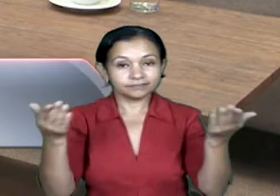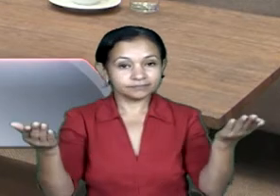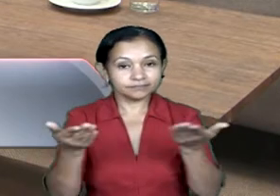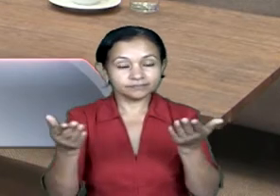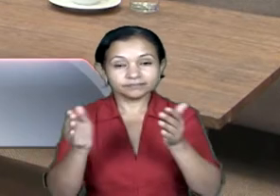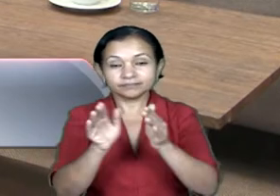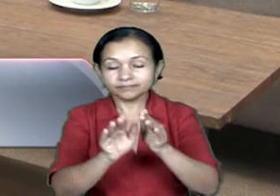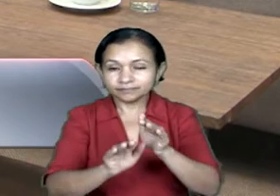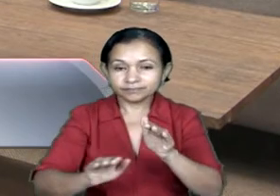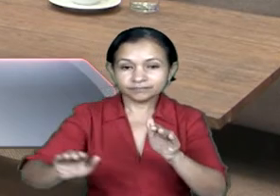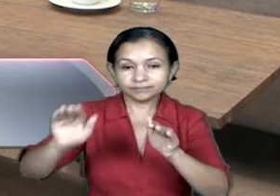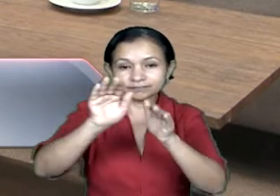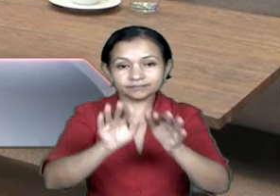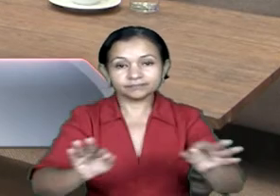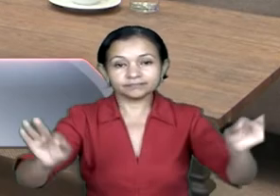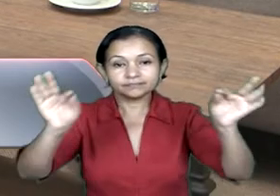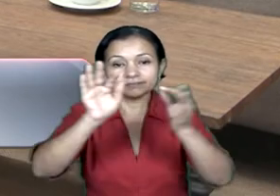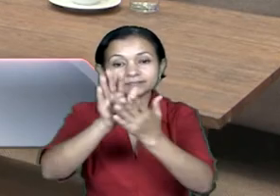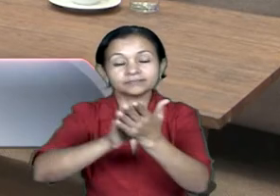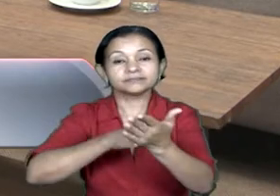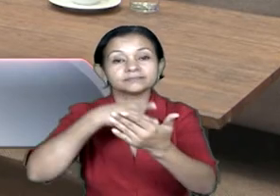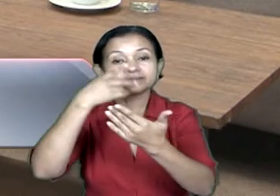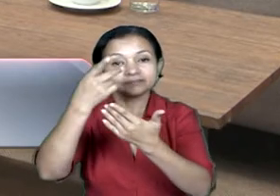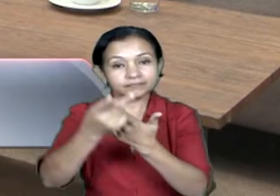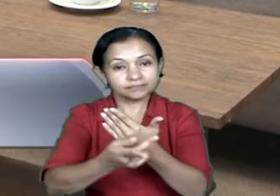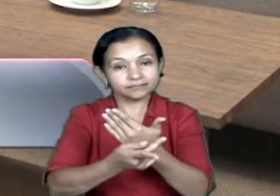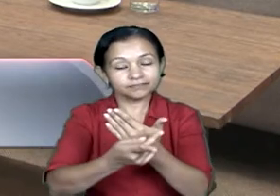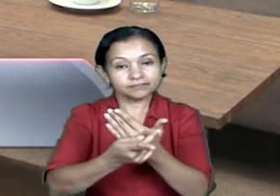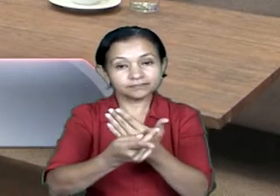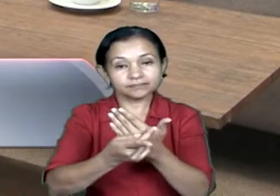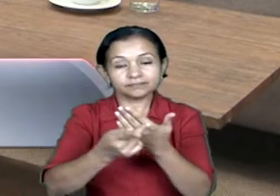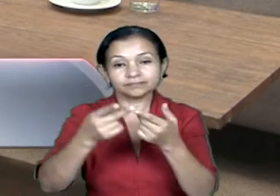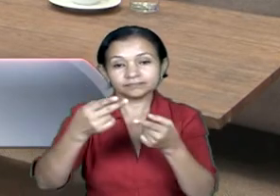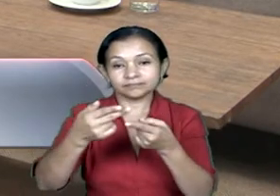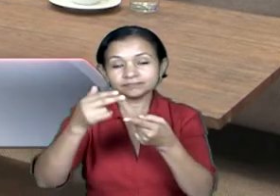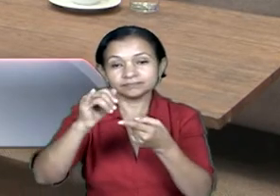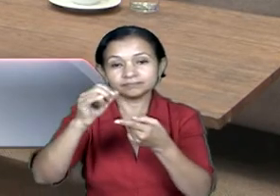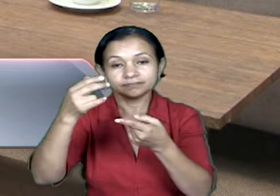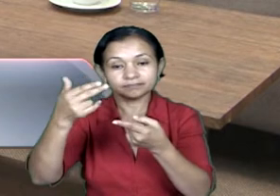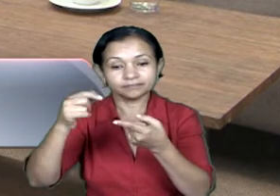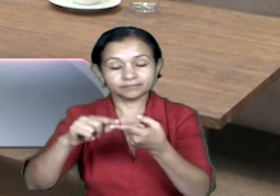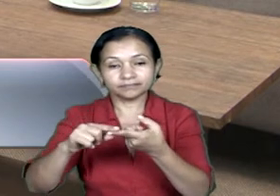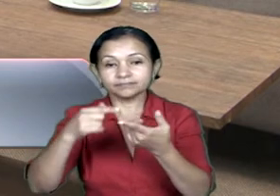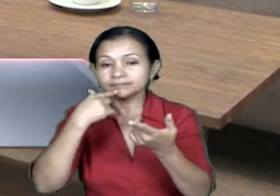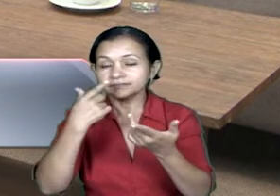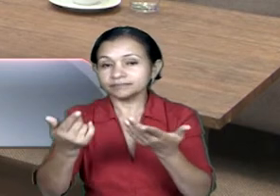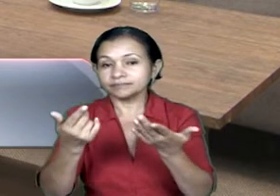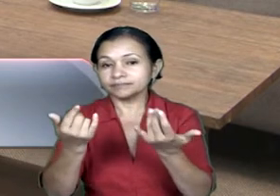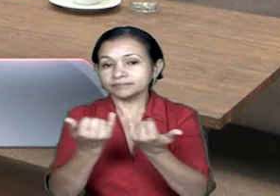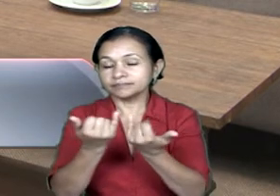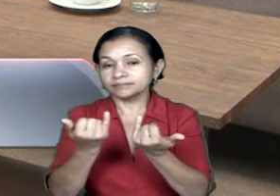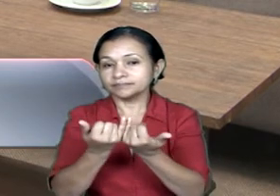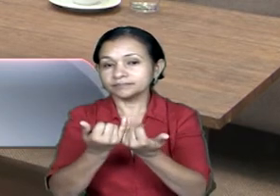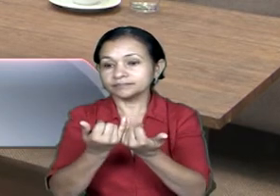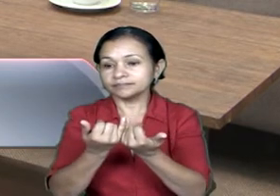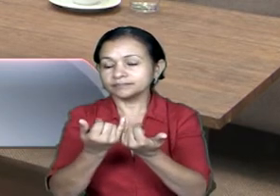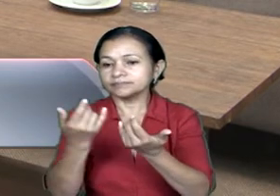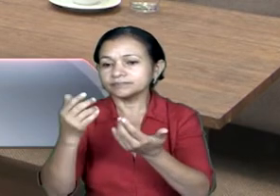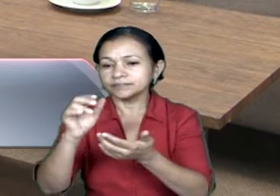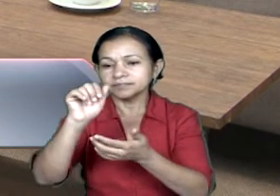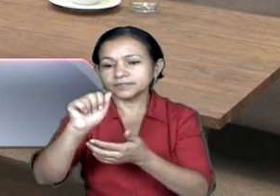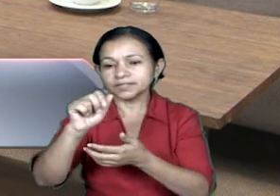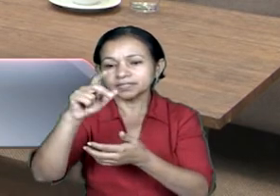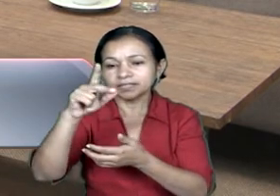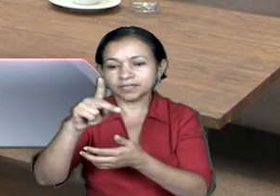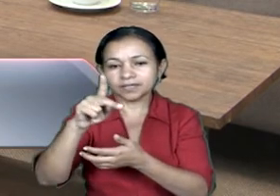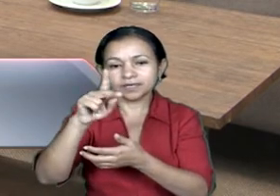más importante es el programa de Sunshine Foundation, es el con Aproquen.